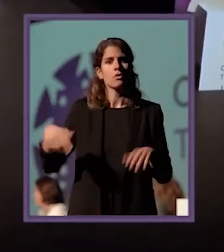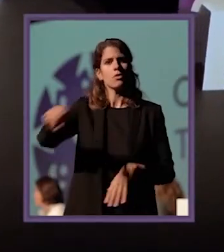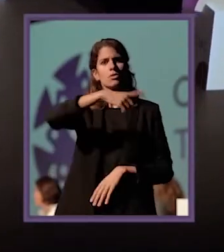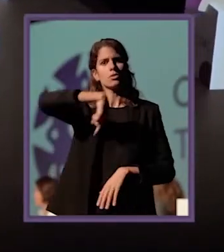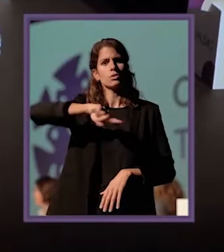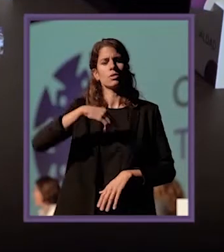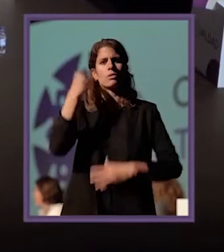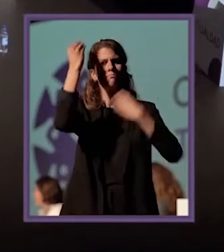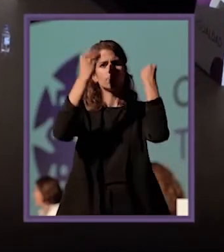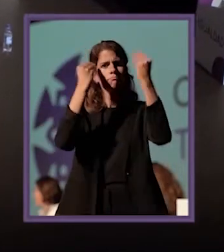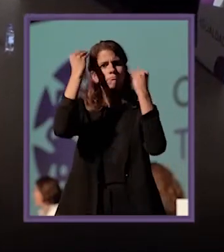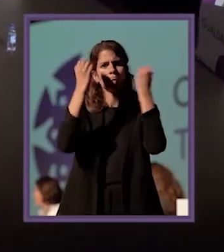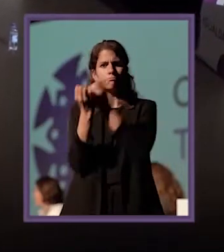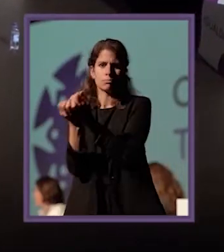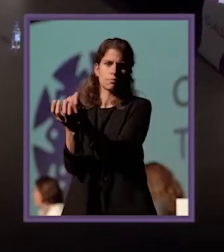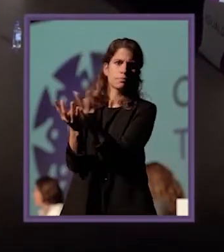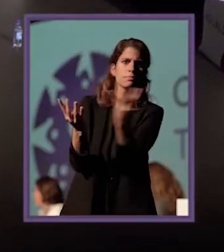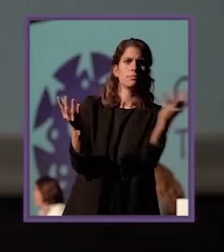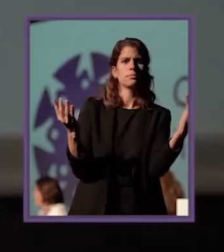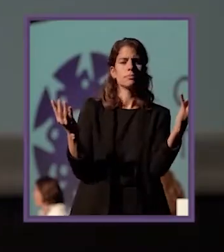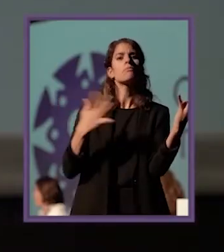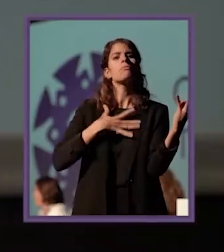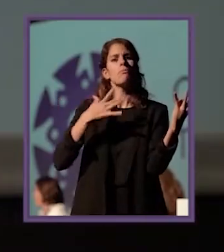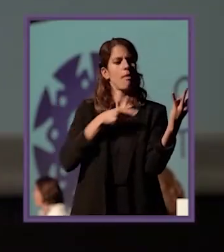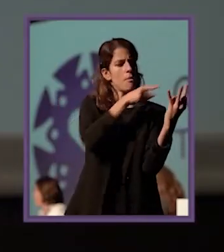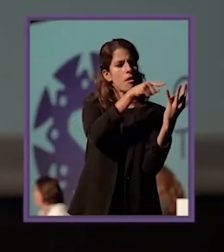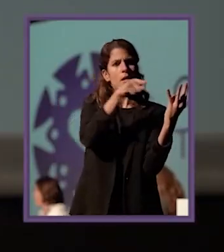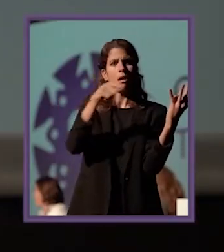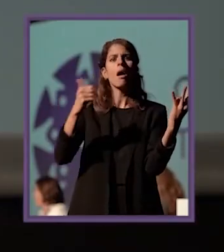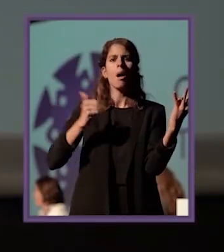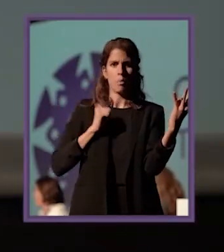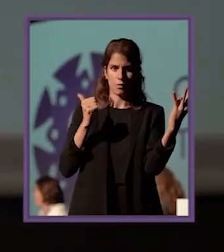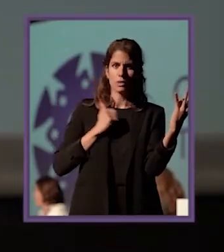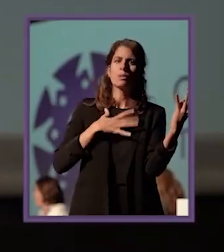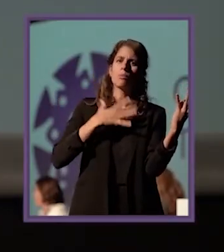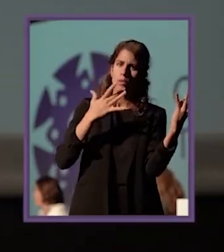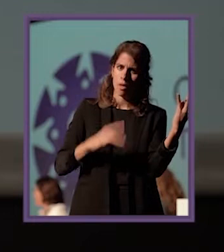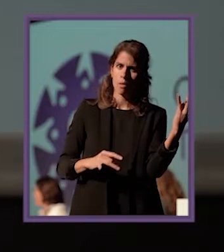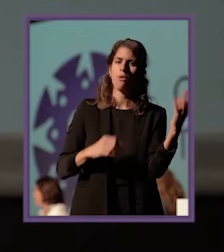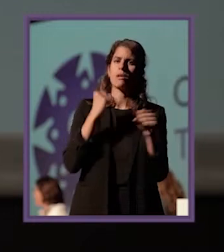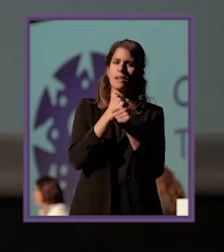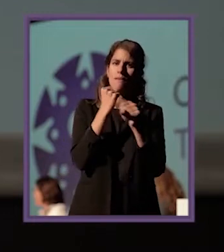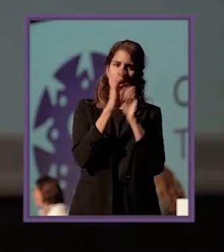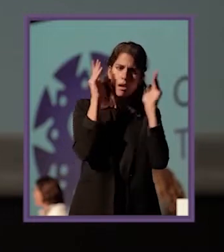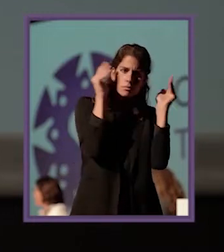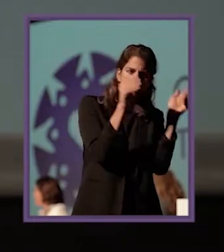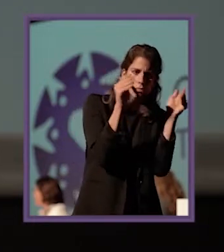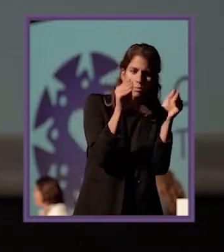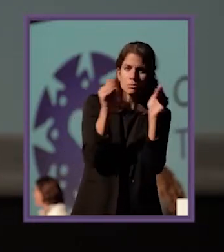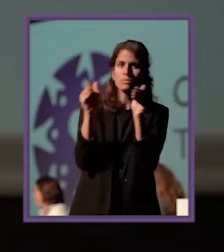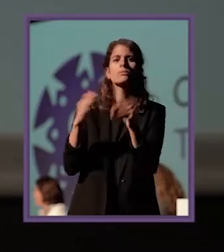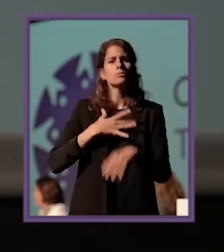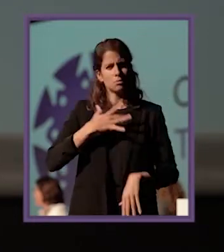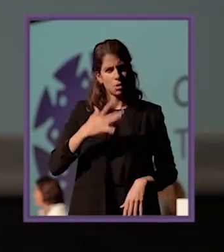oportunidades que podemos abordar, que podemos trabajar para